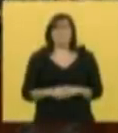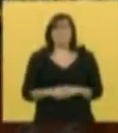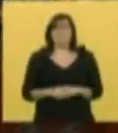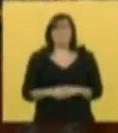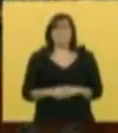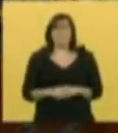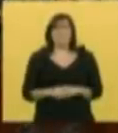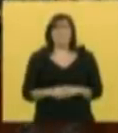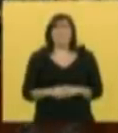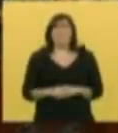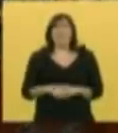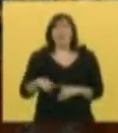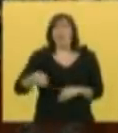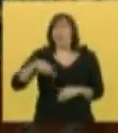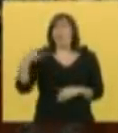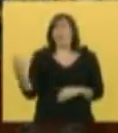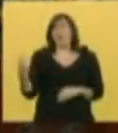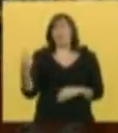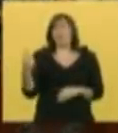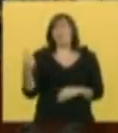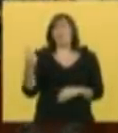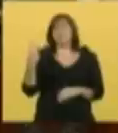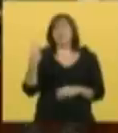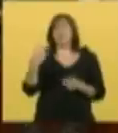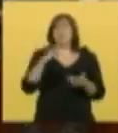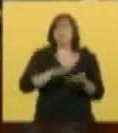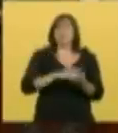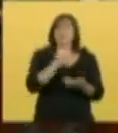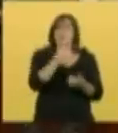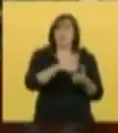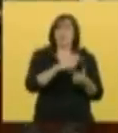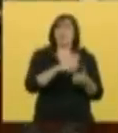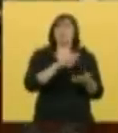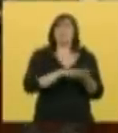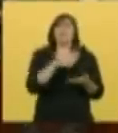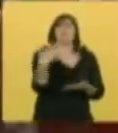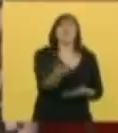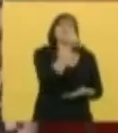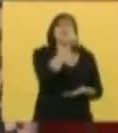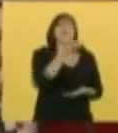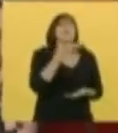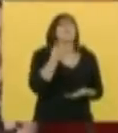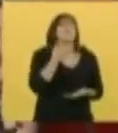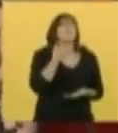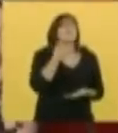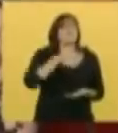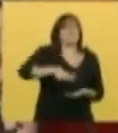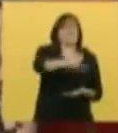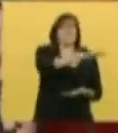Y los otros dos, las otras dos distribuciones, la del ingreso